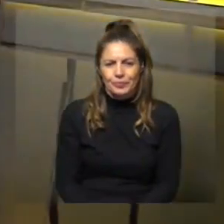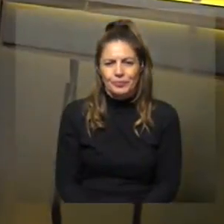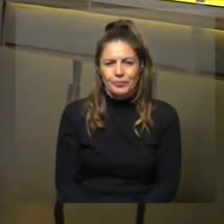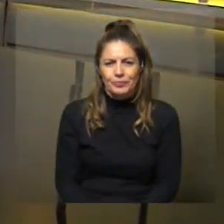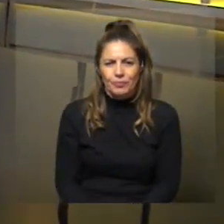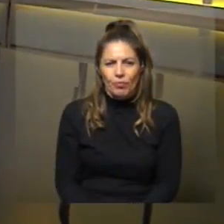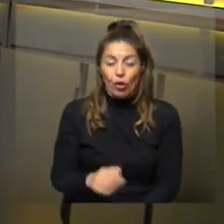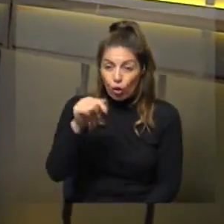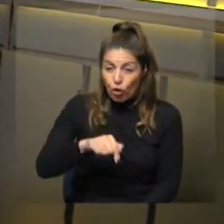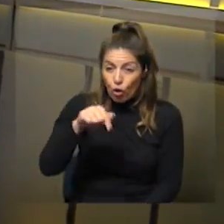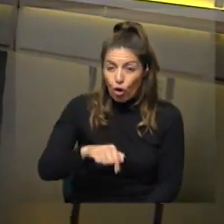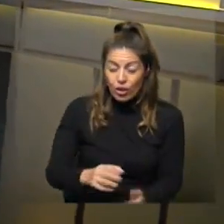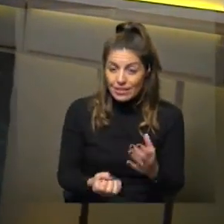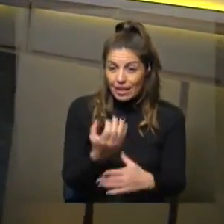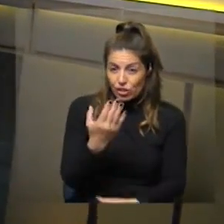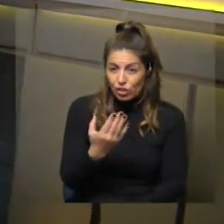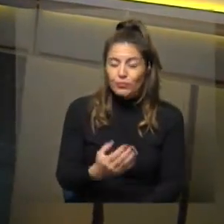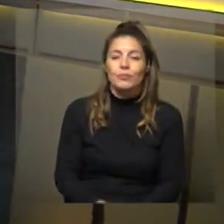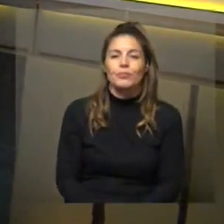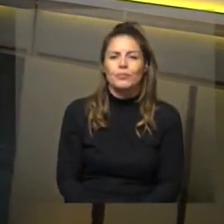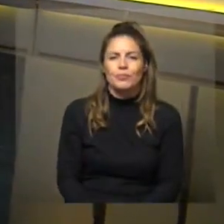Hoy, salió hoy.